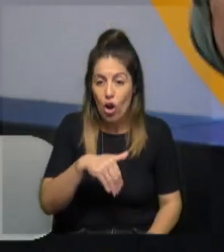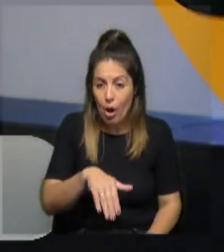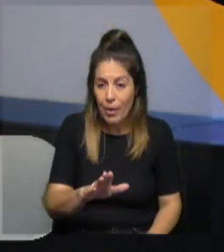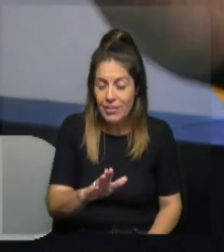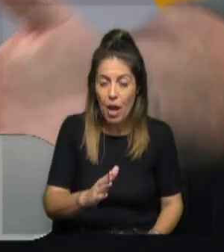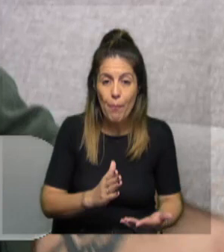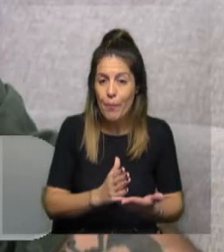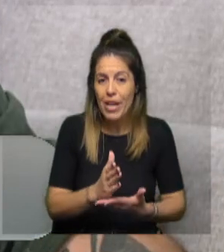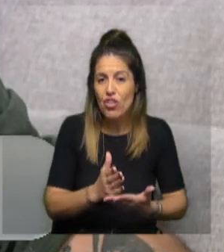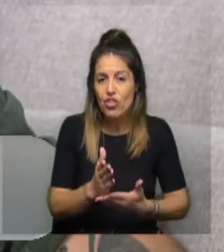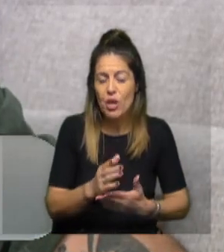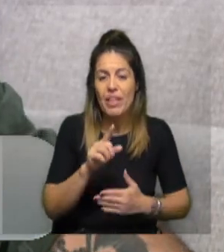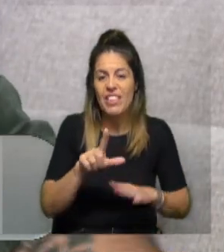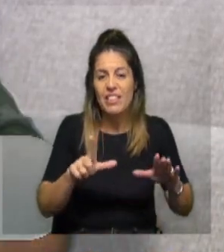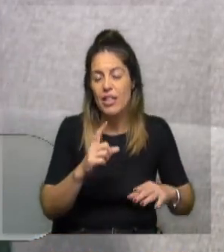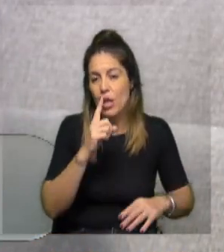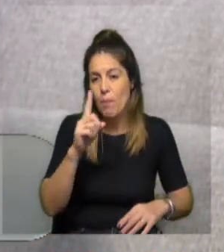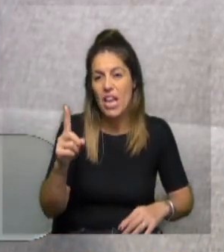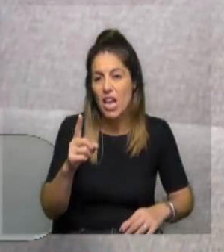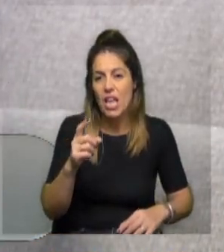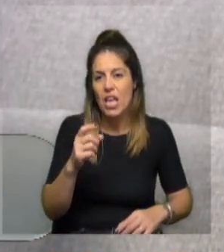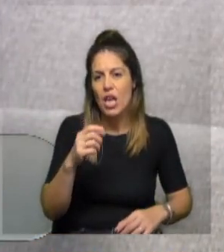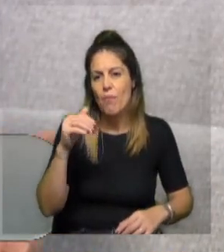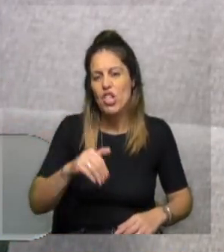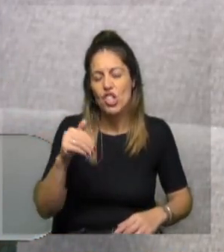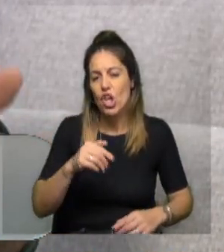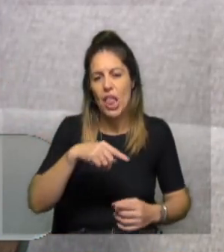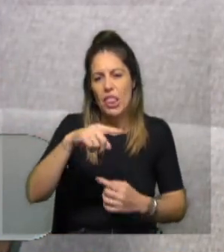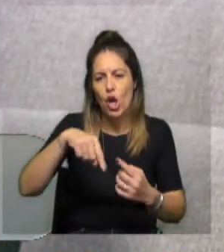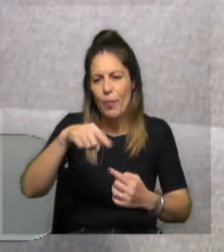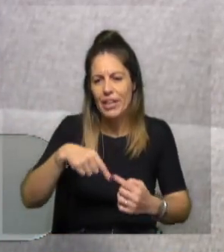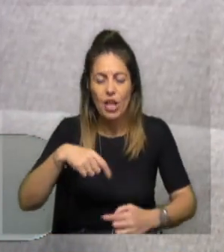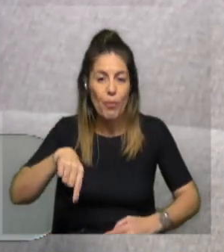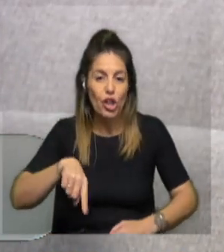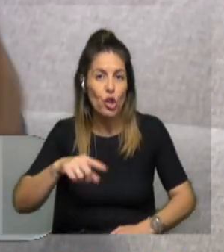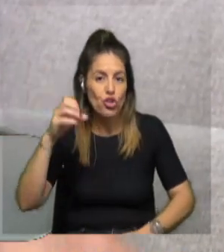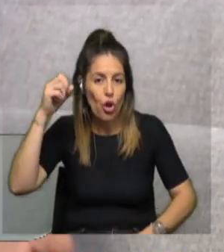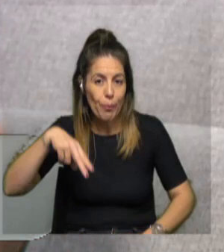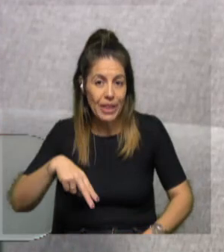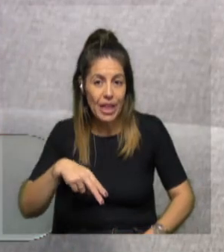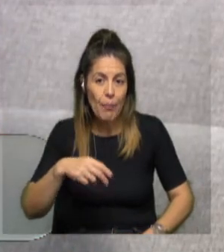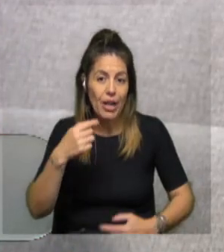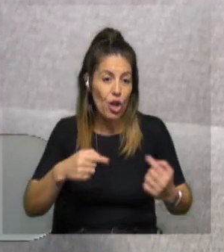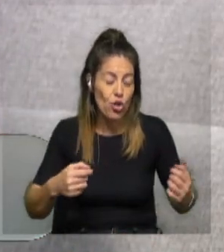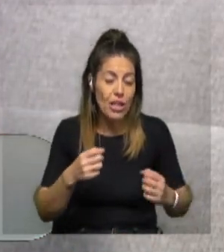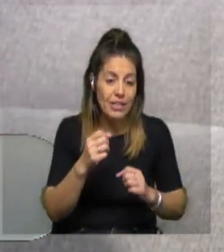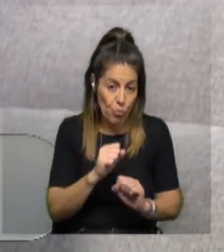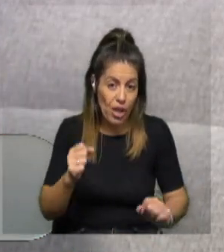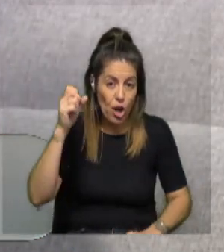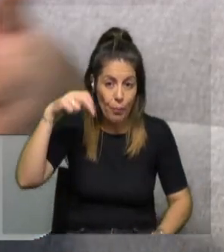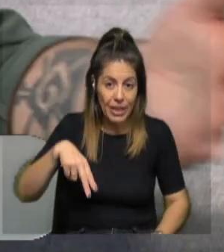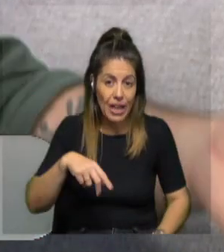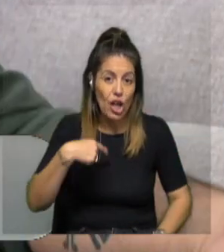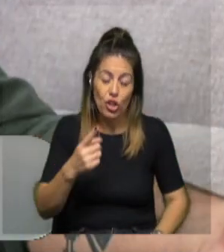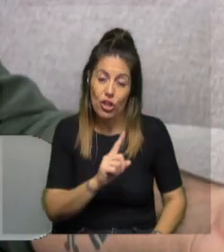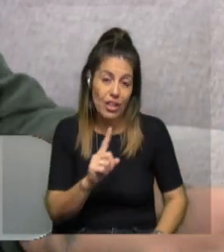hay 17 mil millones de comentarios, porque todo el mundo tiene su opinión, pero en realidad hay cosas que son opinables, hay cosas que en realidad es